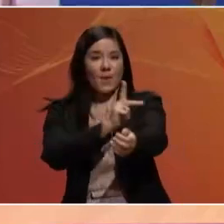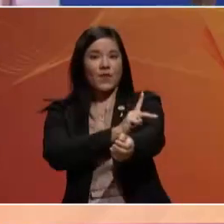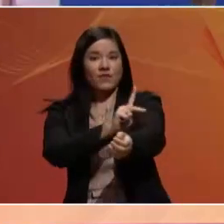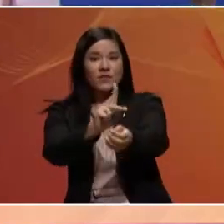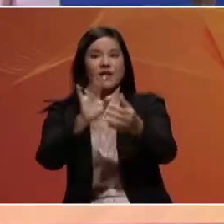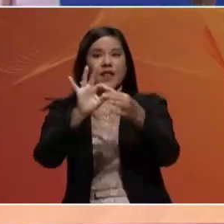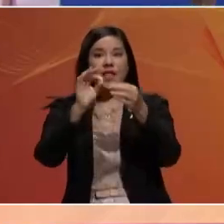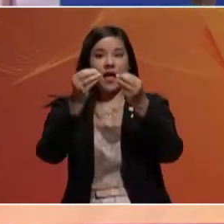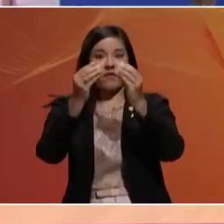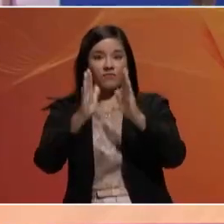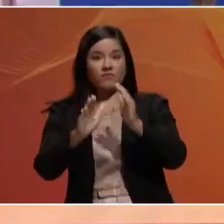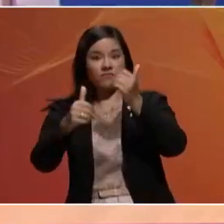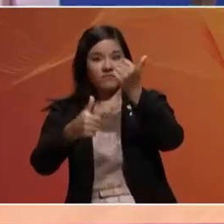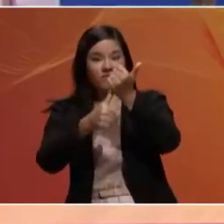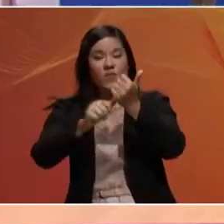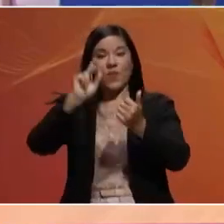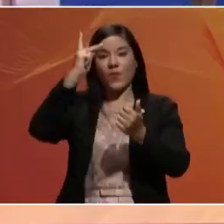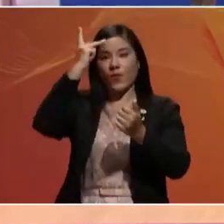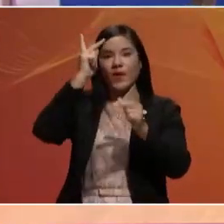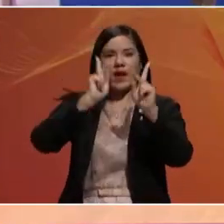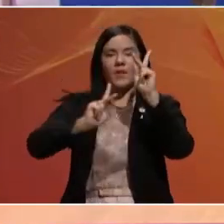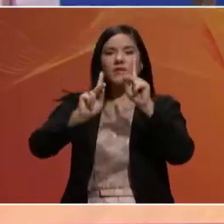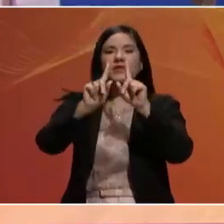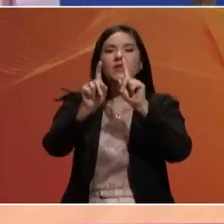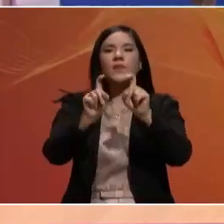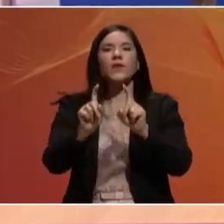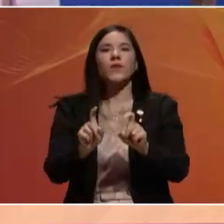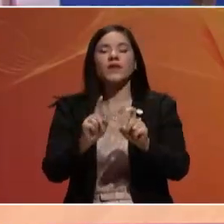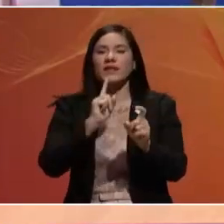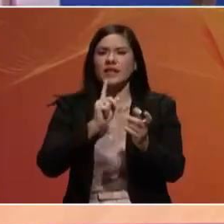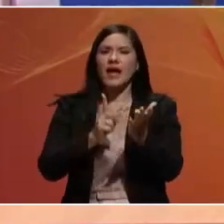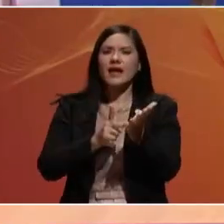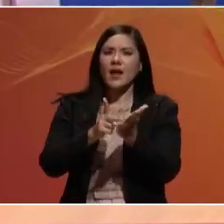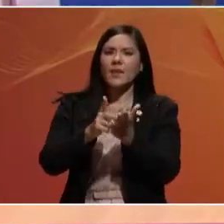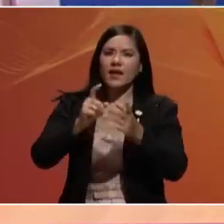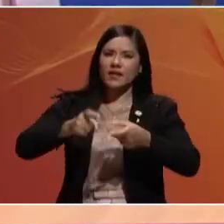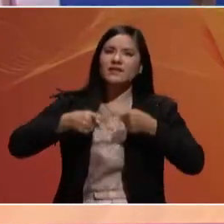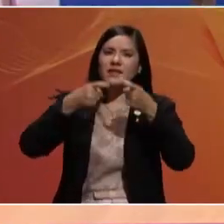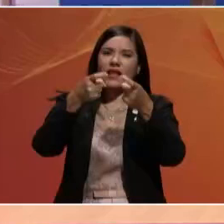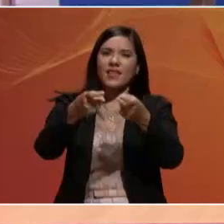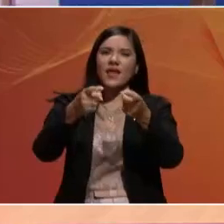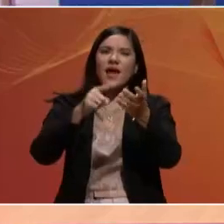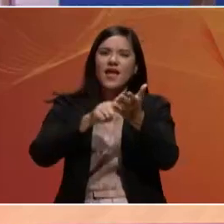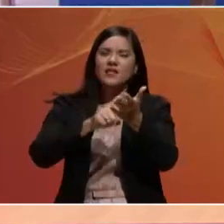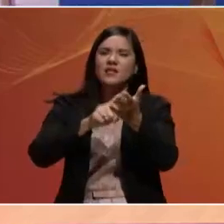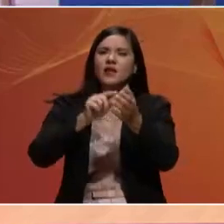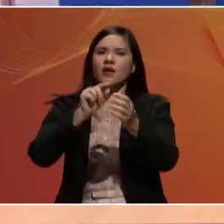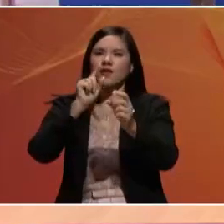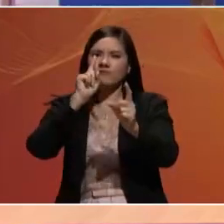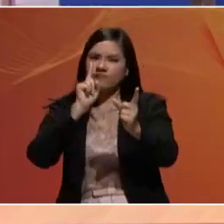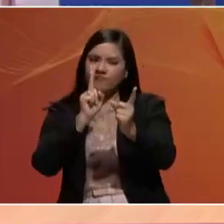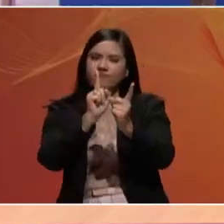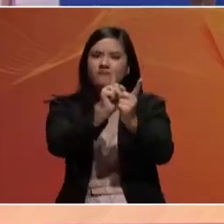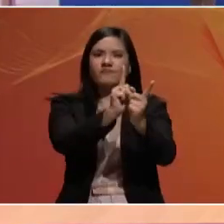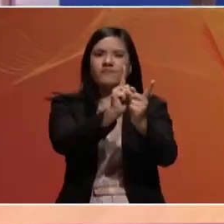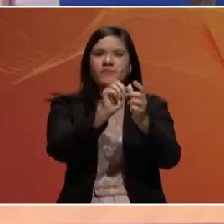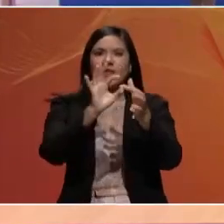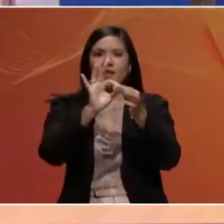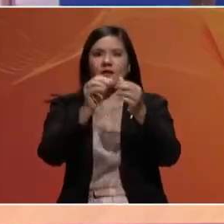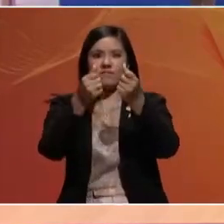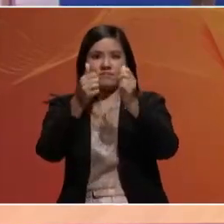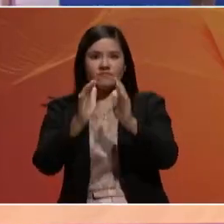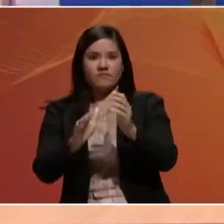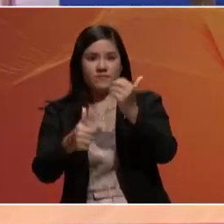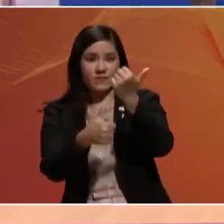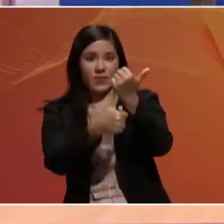en la administración pública. Muchas personas se preguntan si realmente se le da ese valor a la profesionalización de los servidores